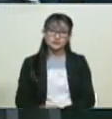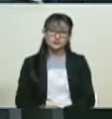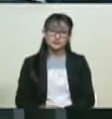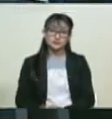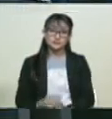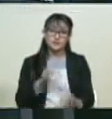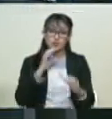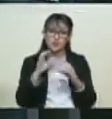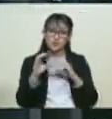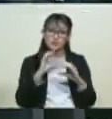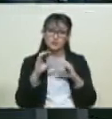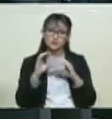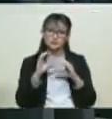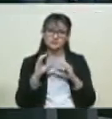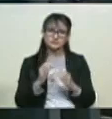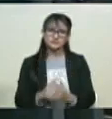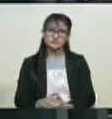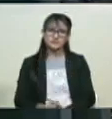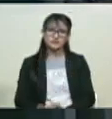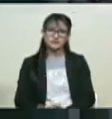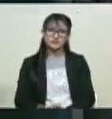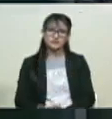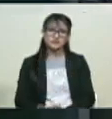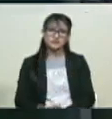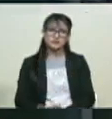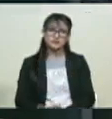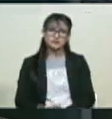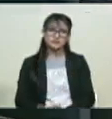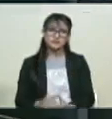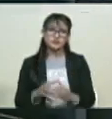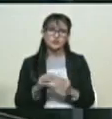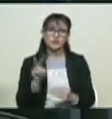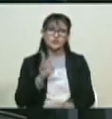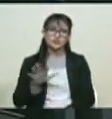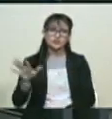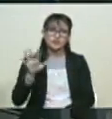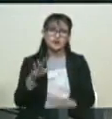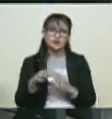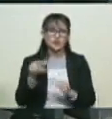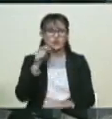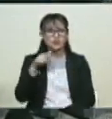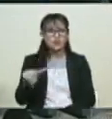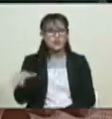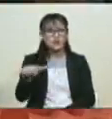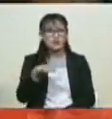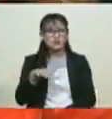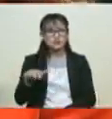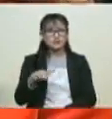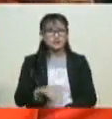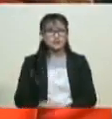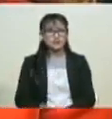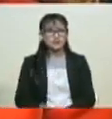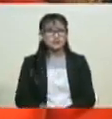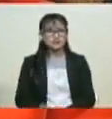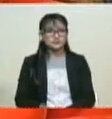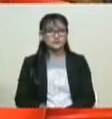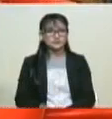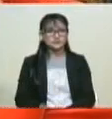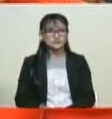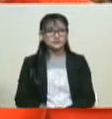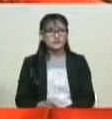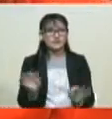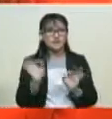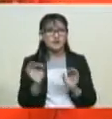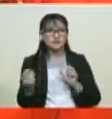comunicacionales de todo un país de todo un pueblo el método dialogante